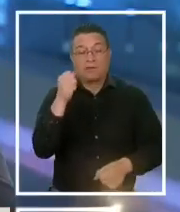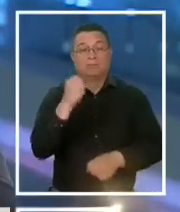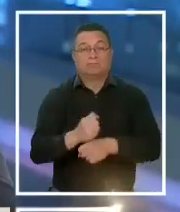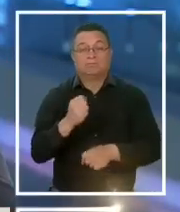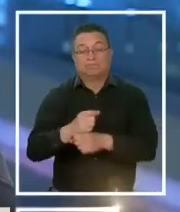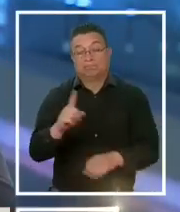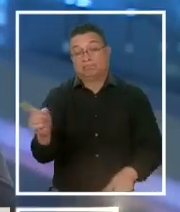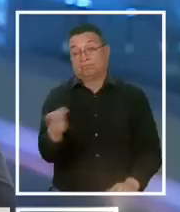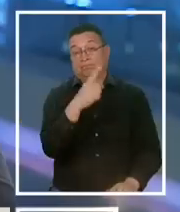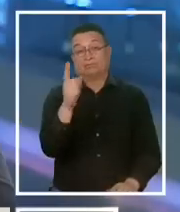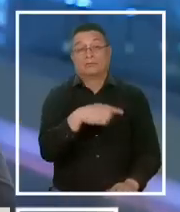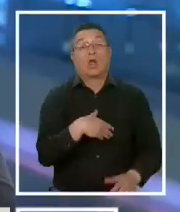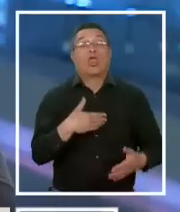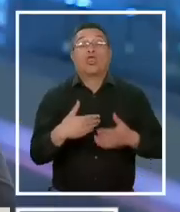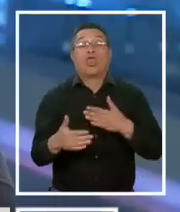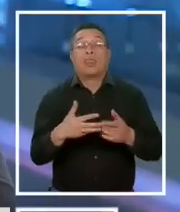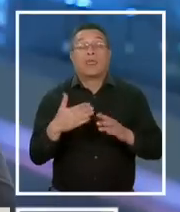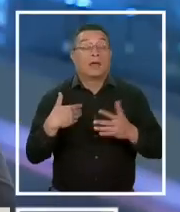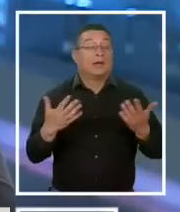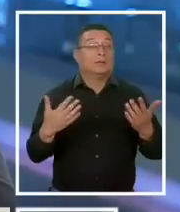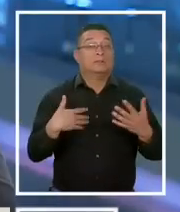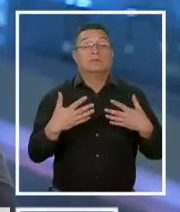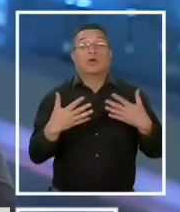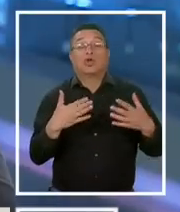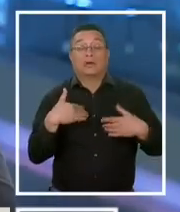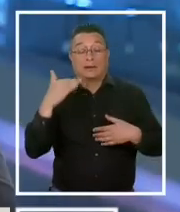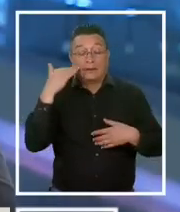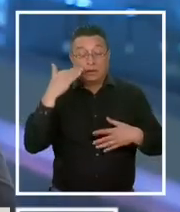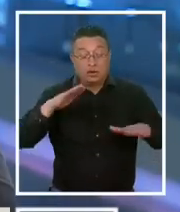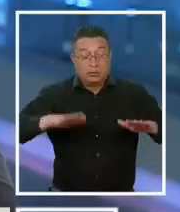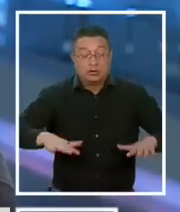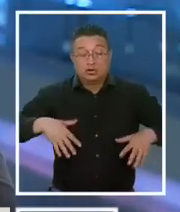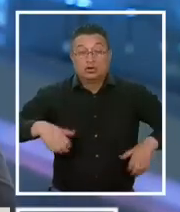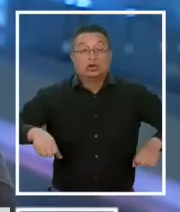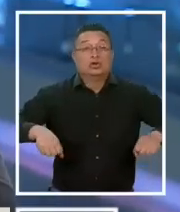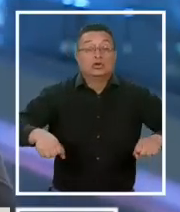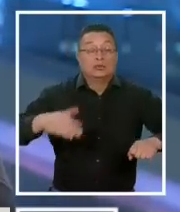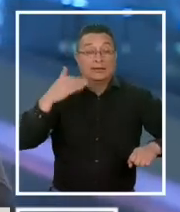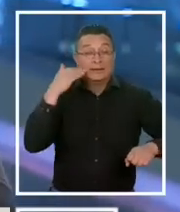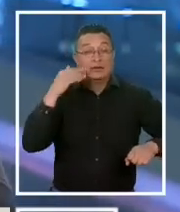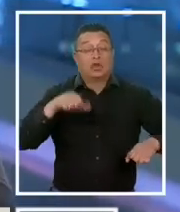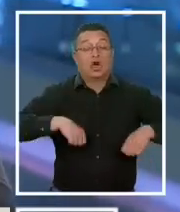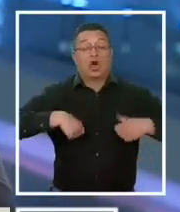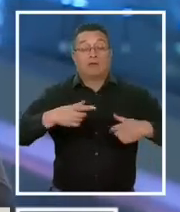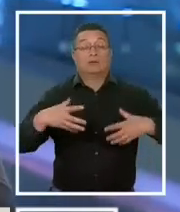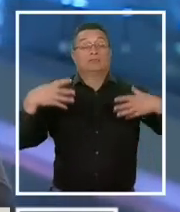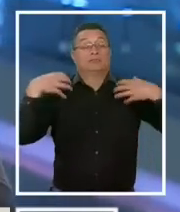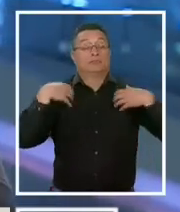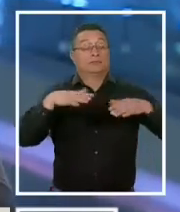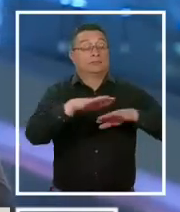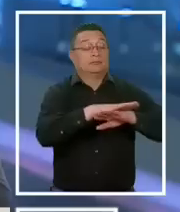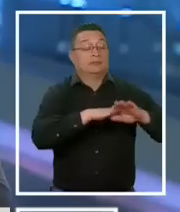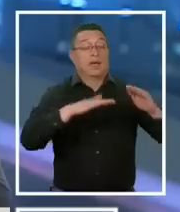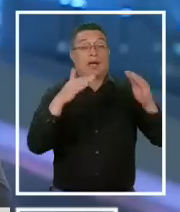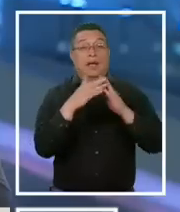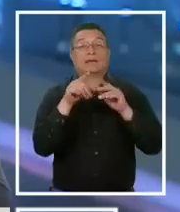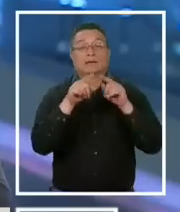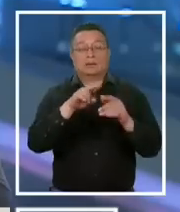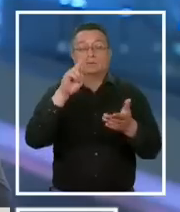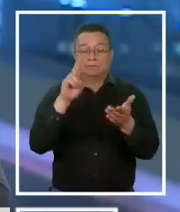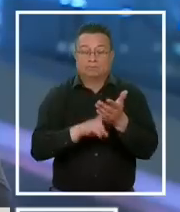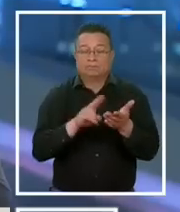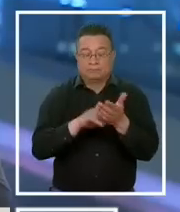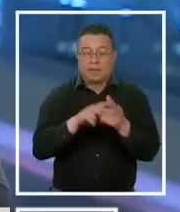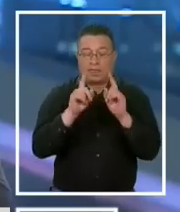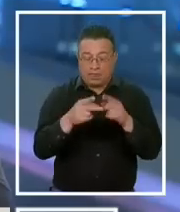o cuando no tiene dónde llegar a llevar a los niños más pequeñitos y la niña y la adolescente se queda a cargo del cuidado doméstico esas son realidades